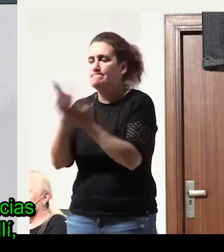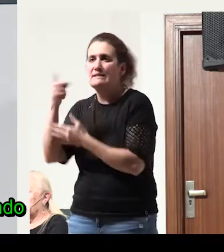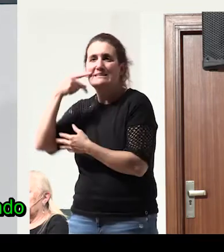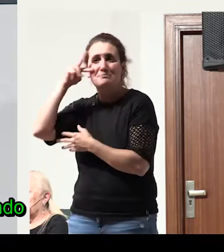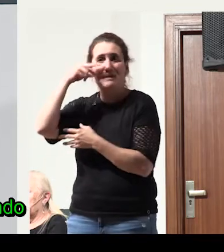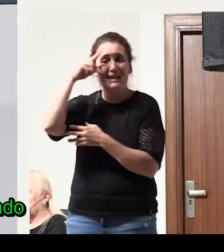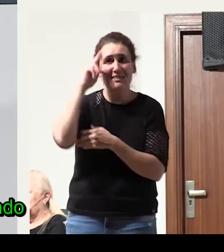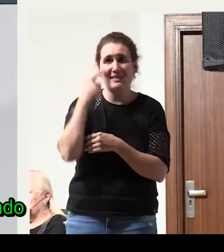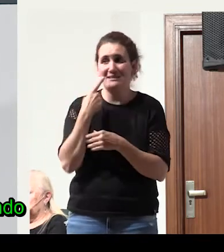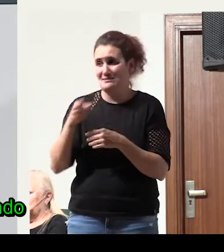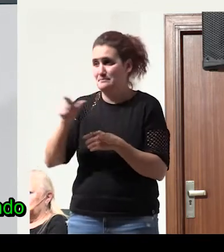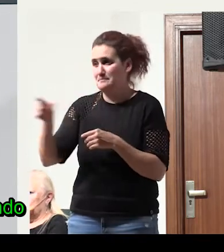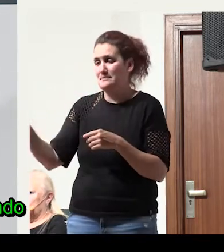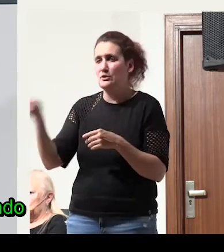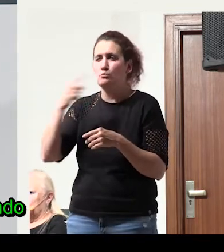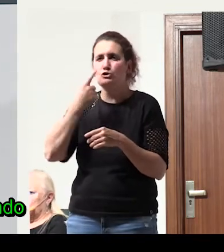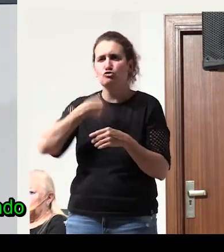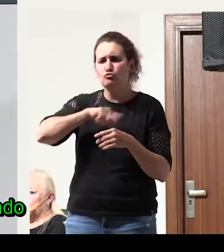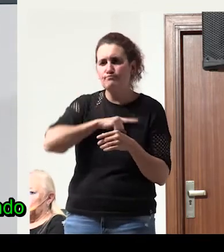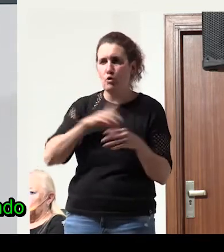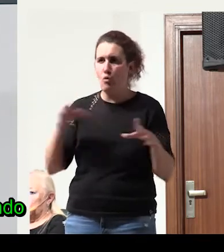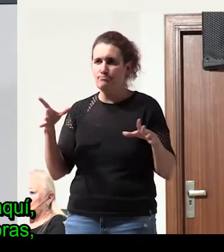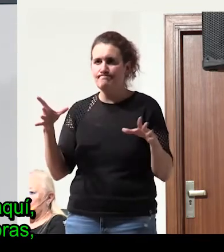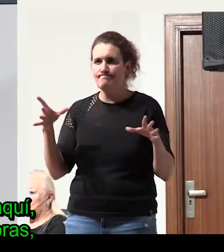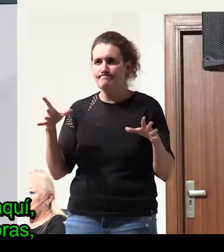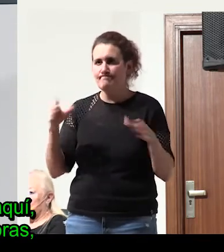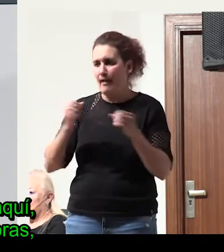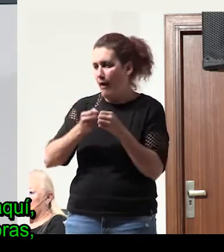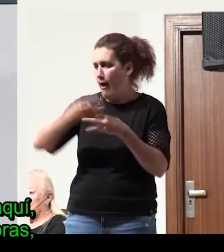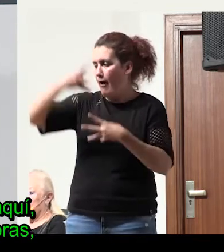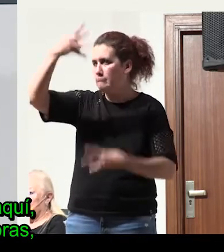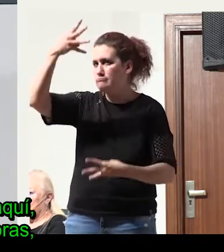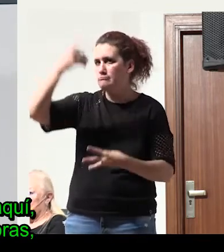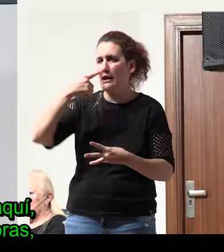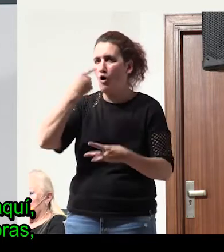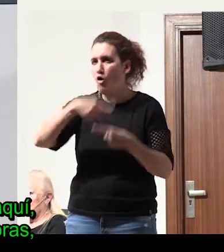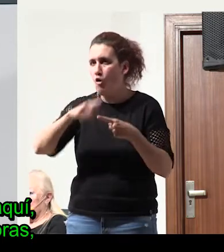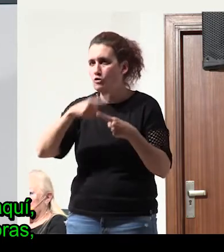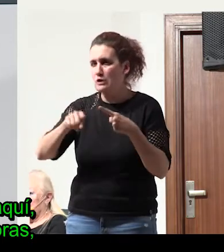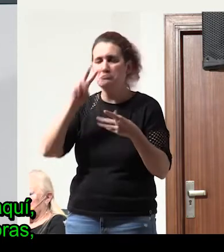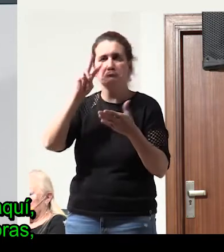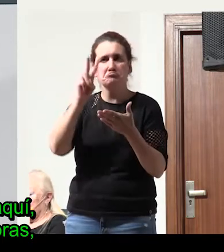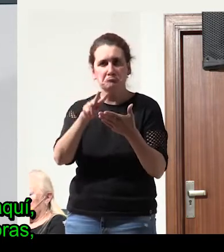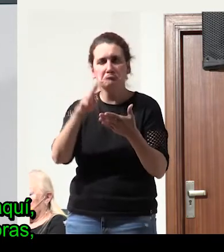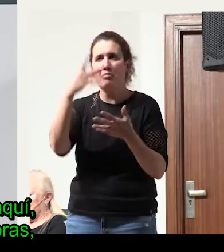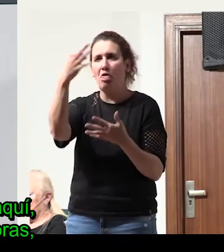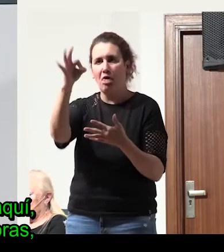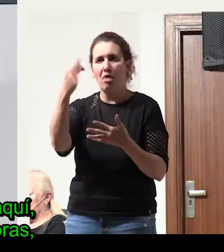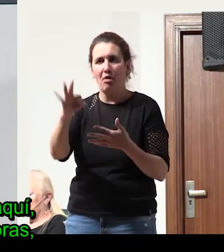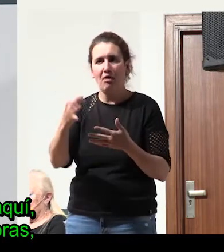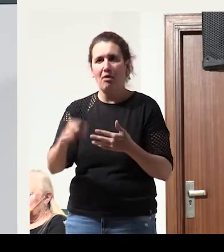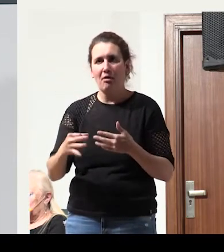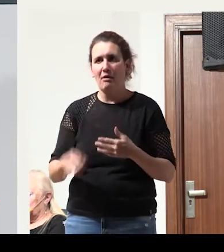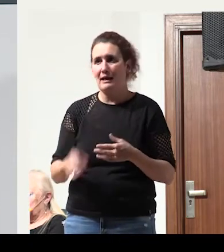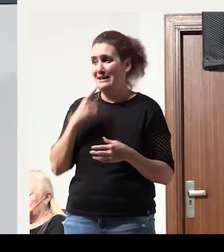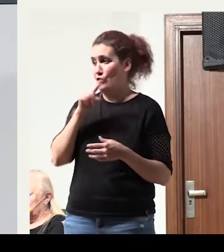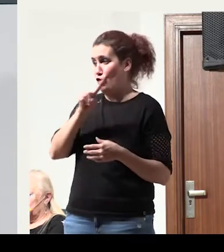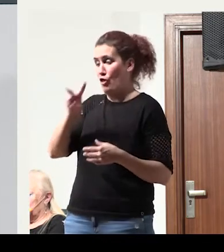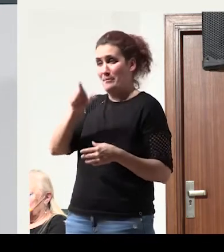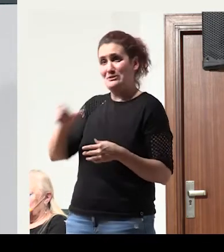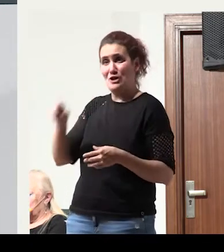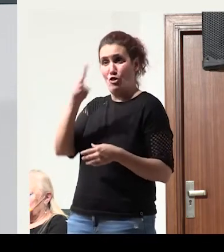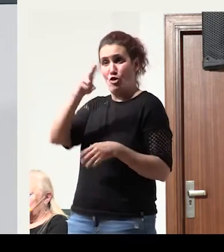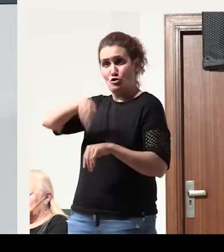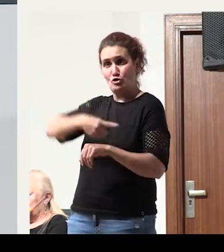estábamos allí, fuimos un poco como articulando y salieron cosas. Entonces yo pensé, si esto ha salido aquí entre 12 personas, dos horas que nos hemos puesto, si nos ponemos